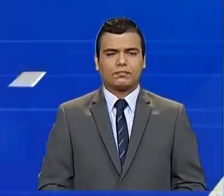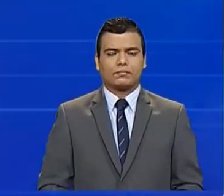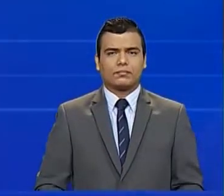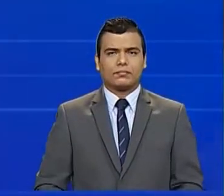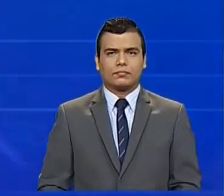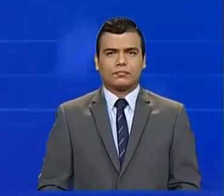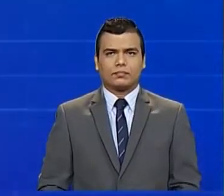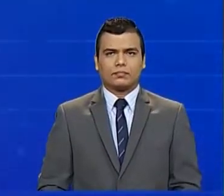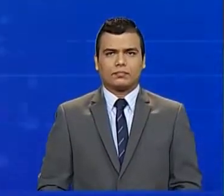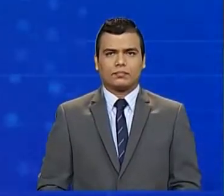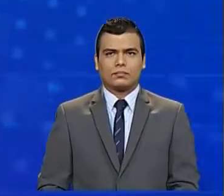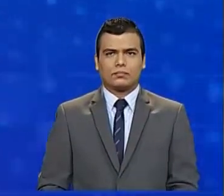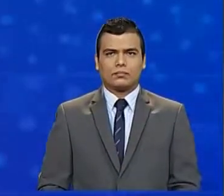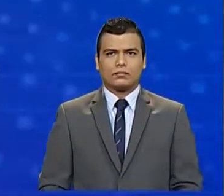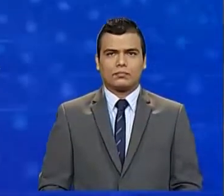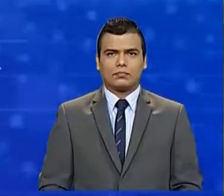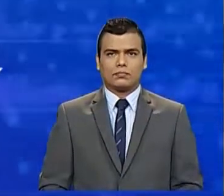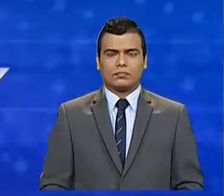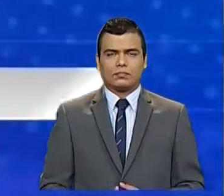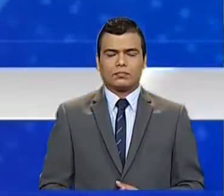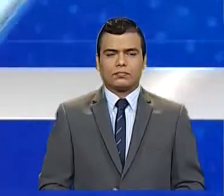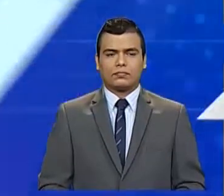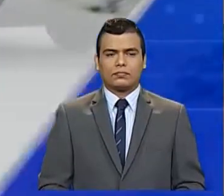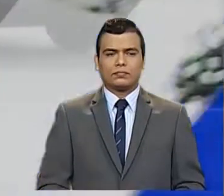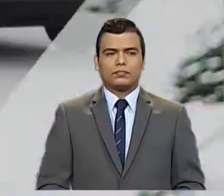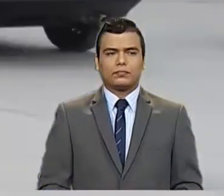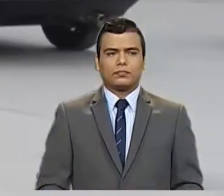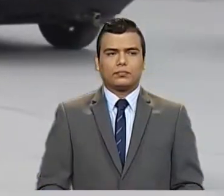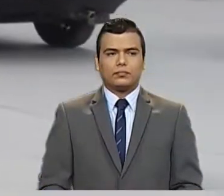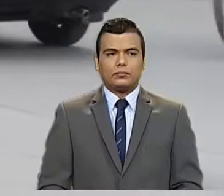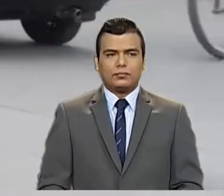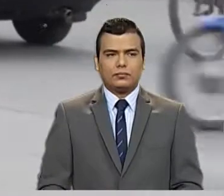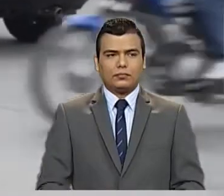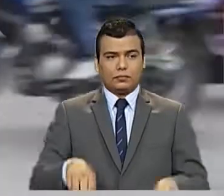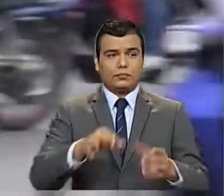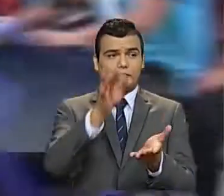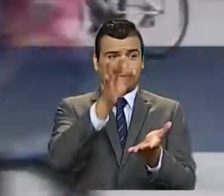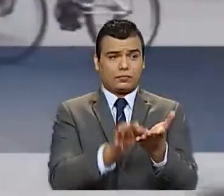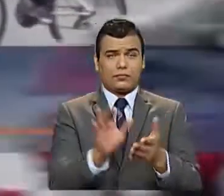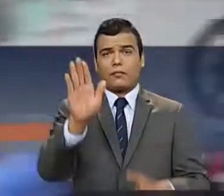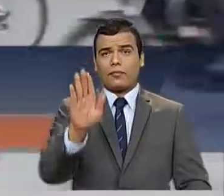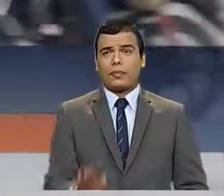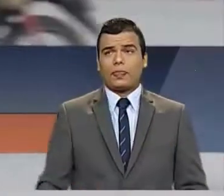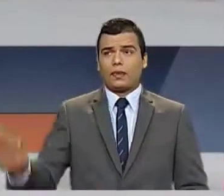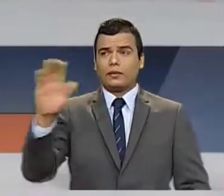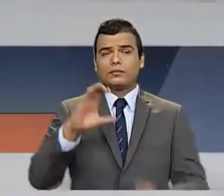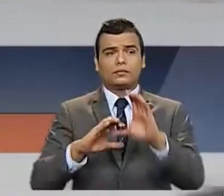por el espacio público, la situación de Popayán. Aquí en la capital del departamento del